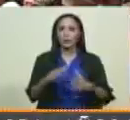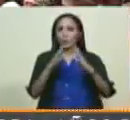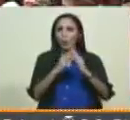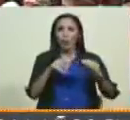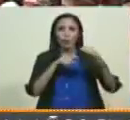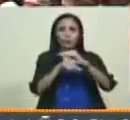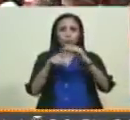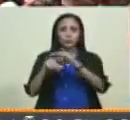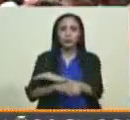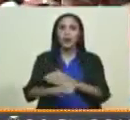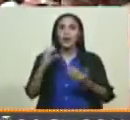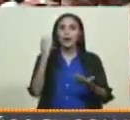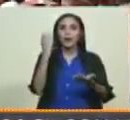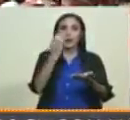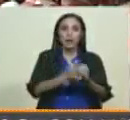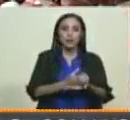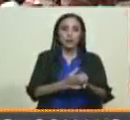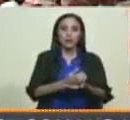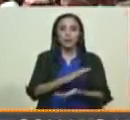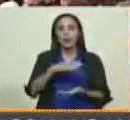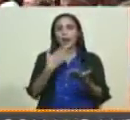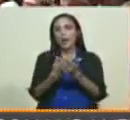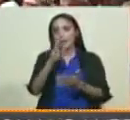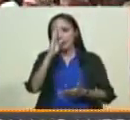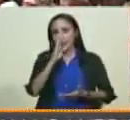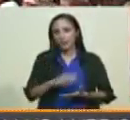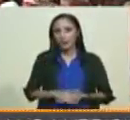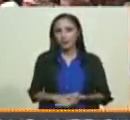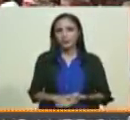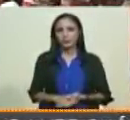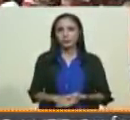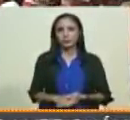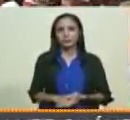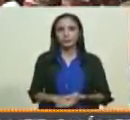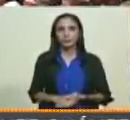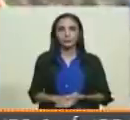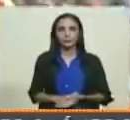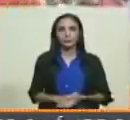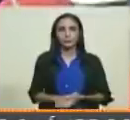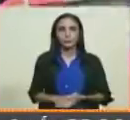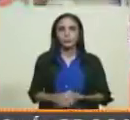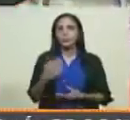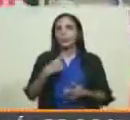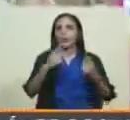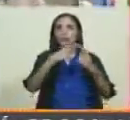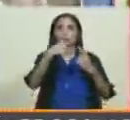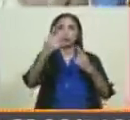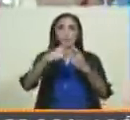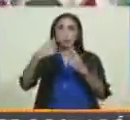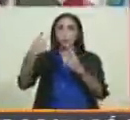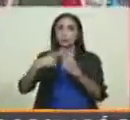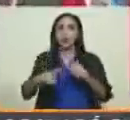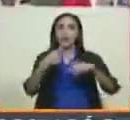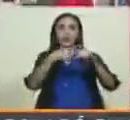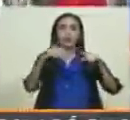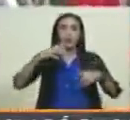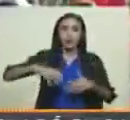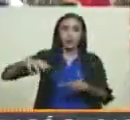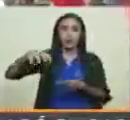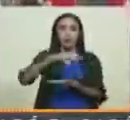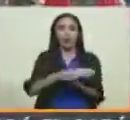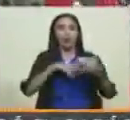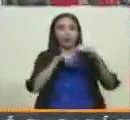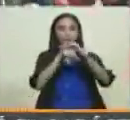de Catia a Barina. Hemos ido de punta a punta